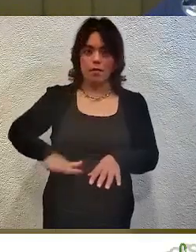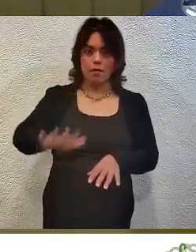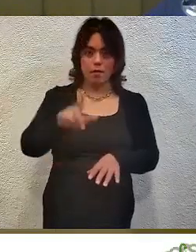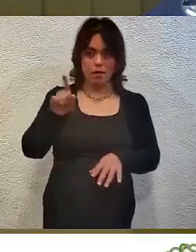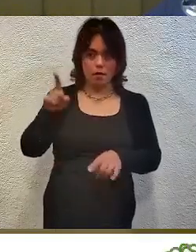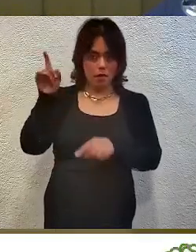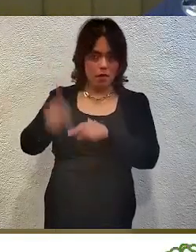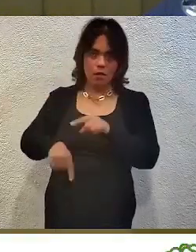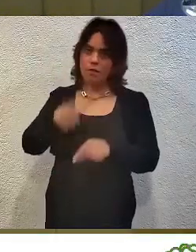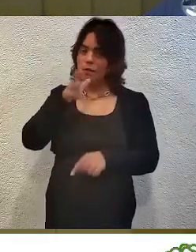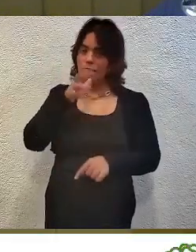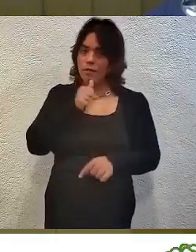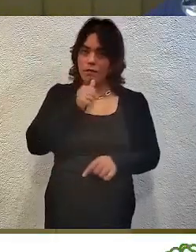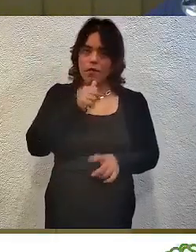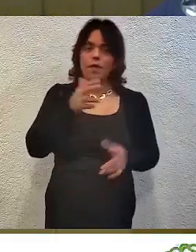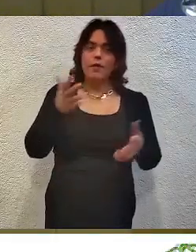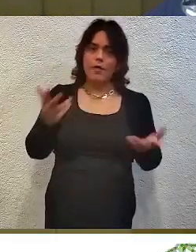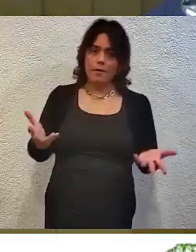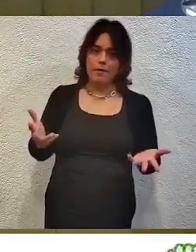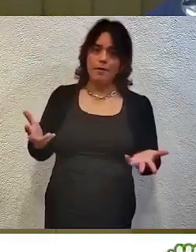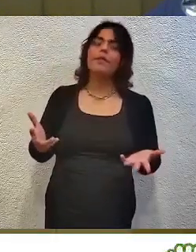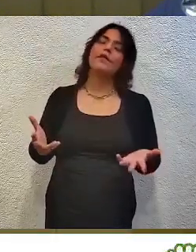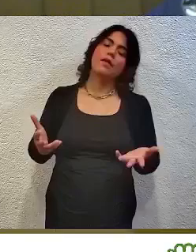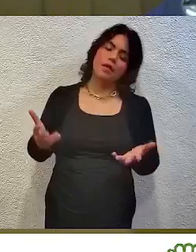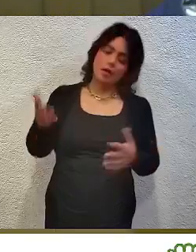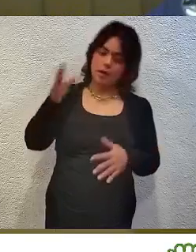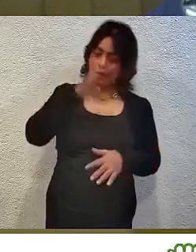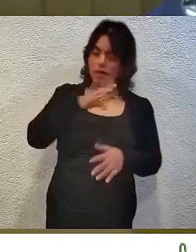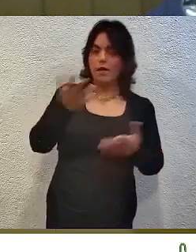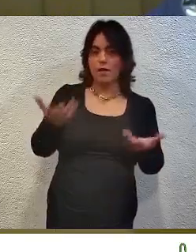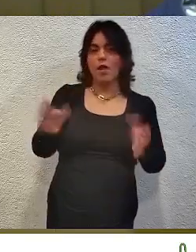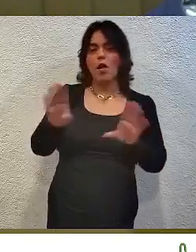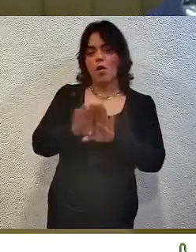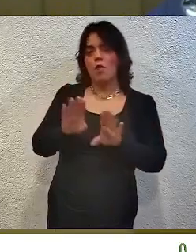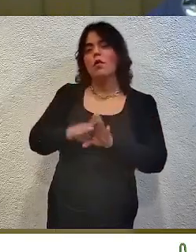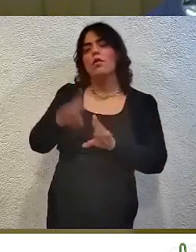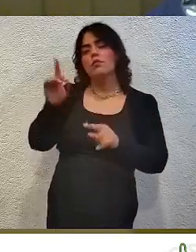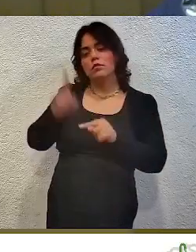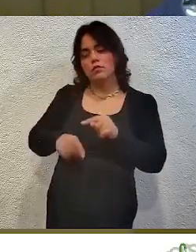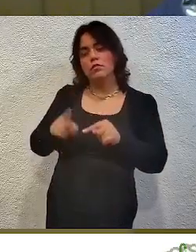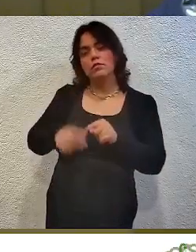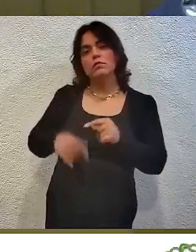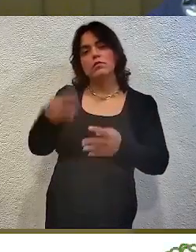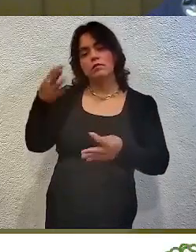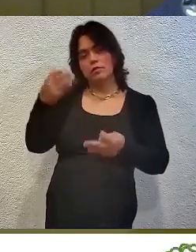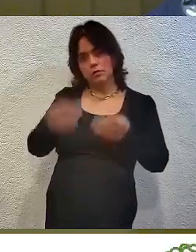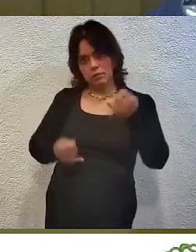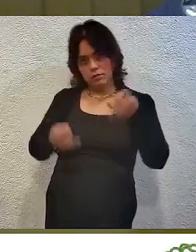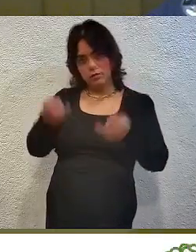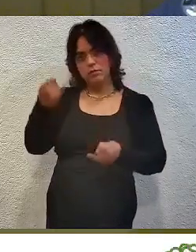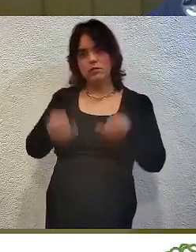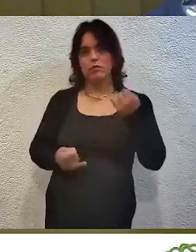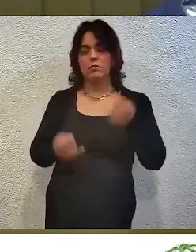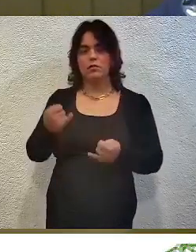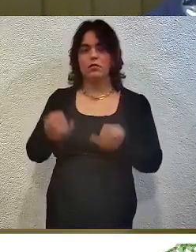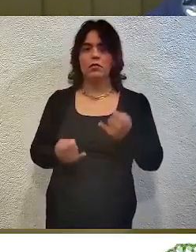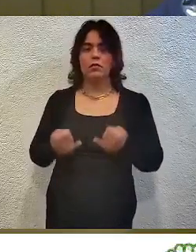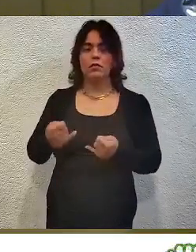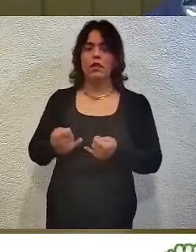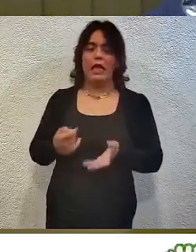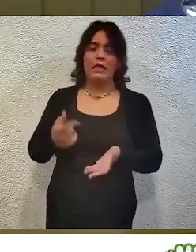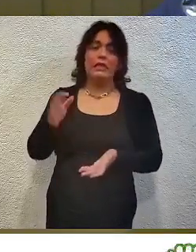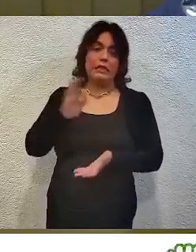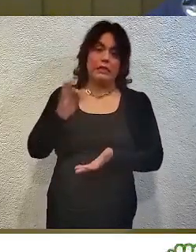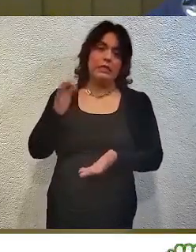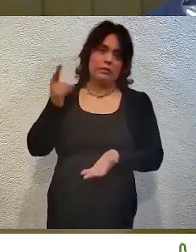única forma de hacerlo es a través del procedimiento de remoción. Yo decía, cuando existan causas graves. Me parece que en el